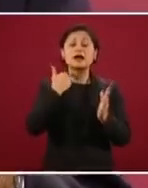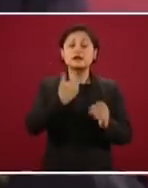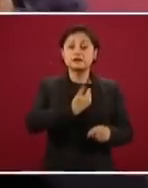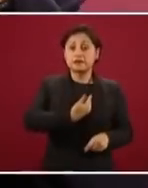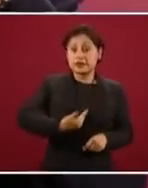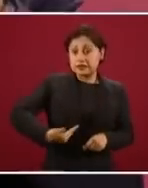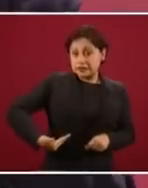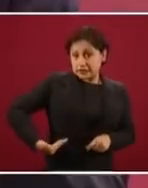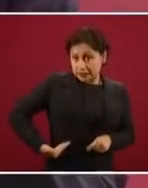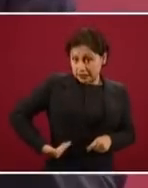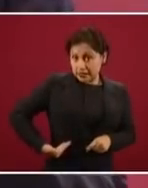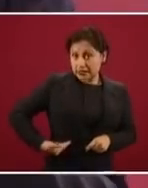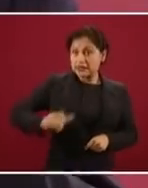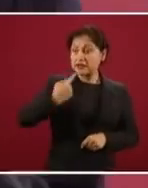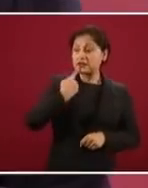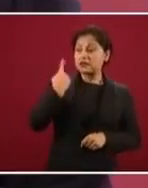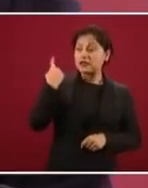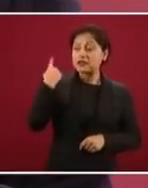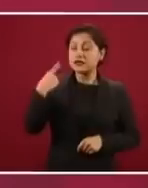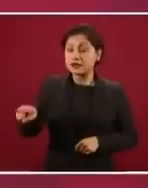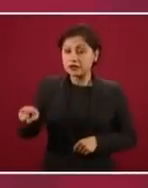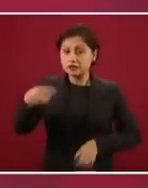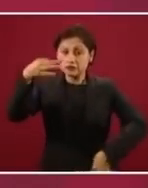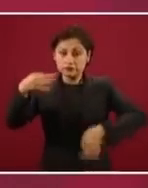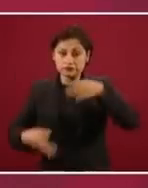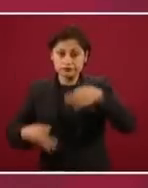por delitos de traición a la patria